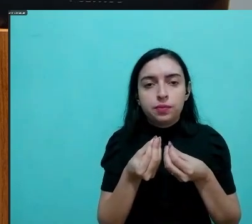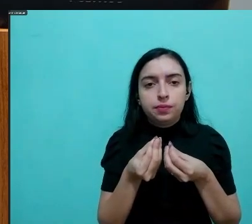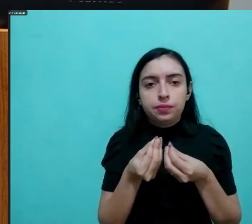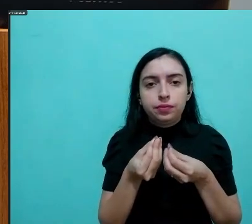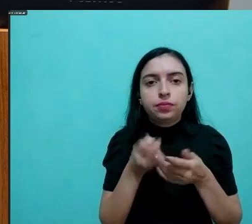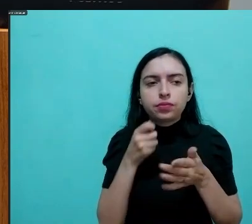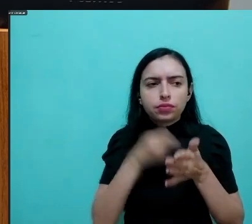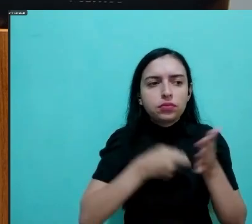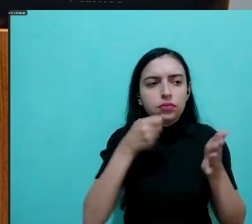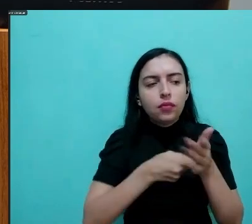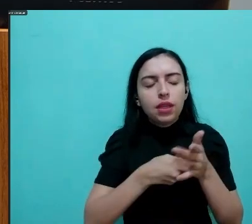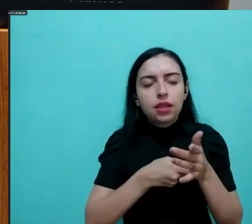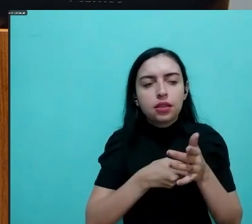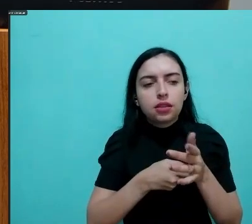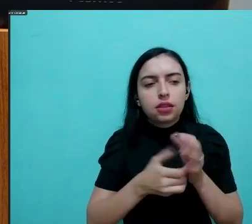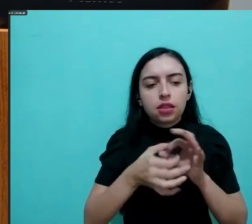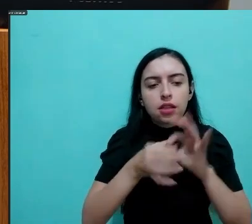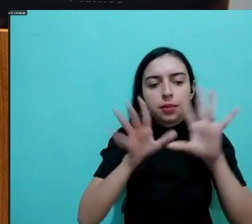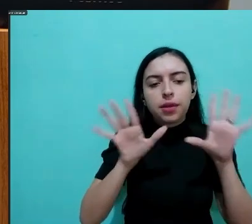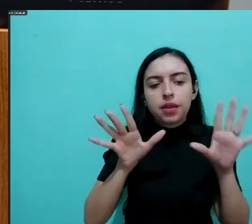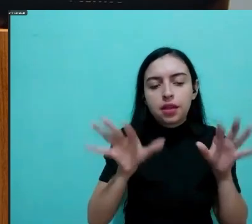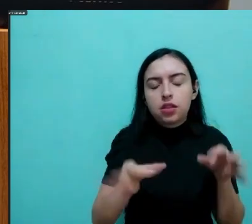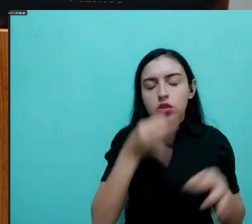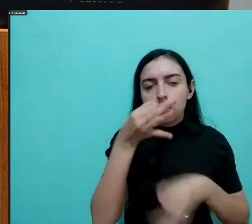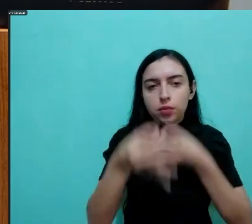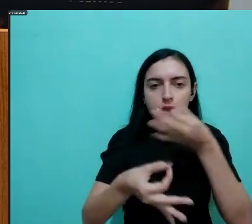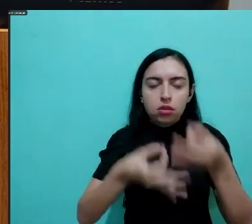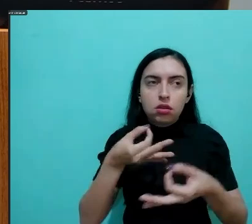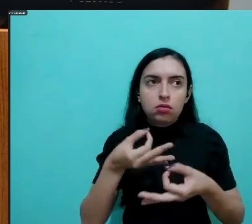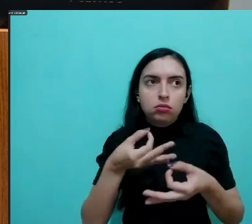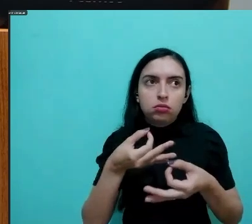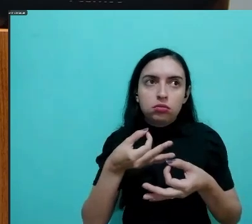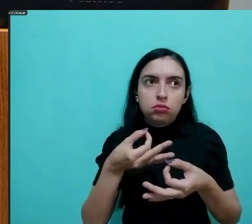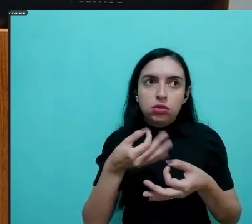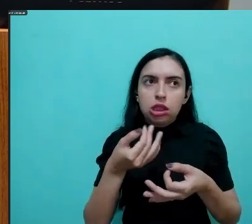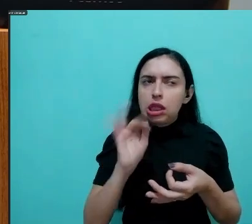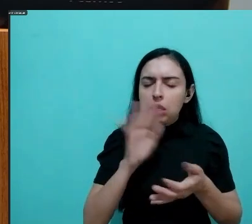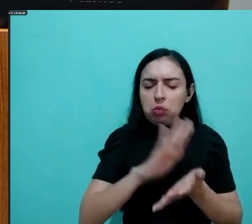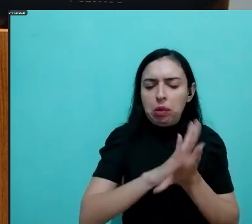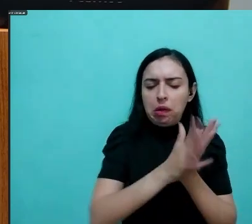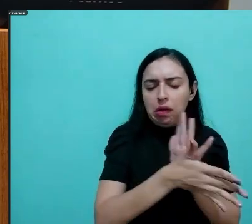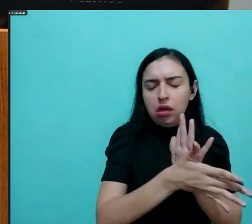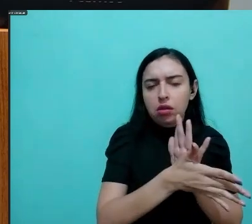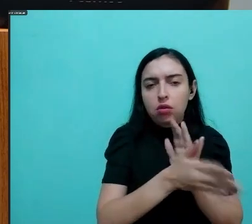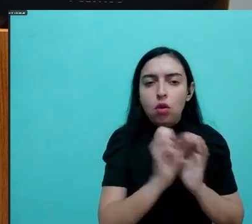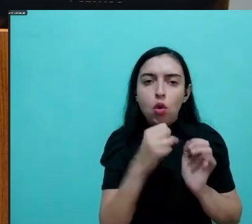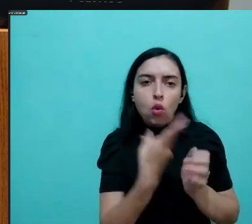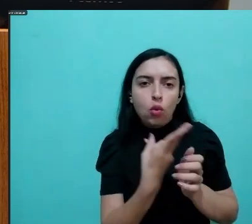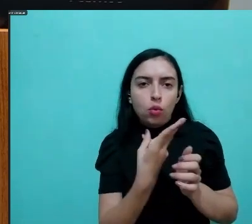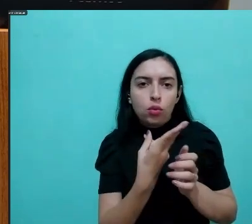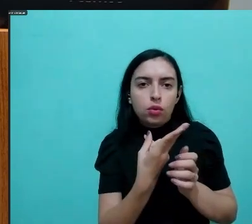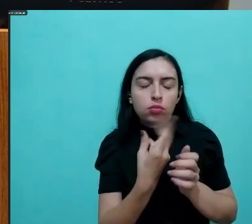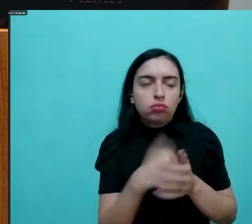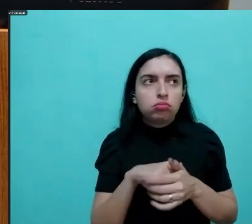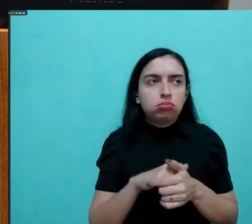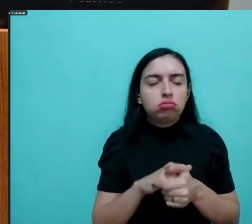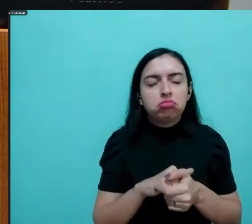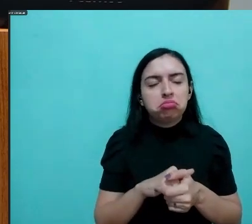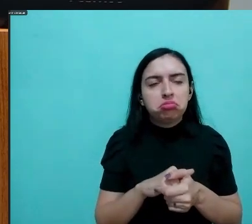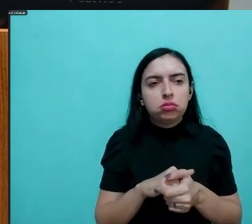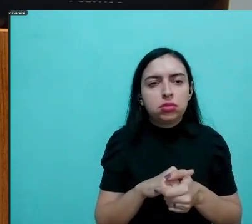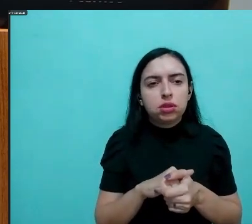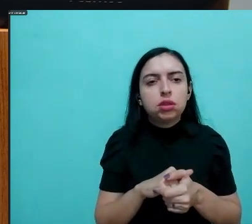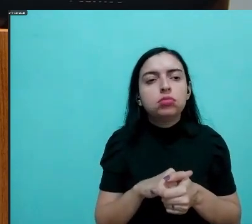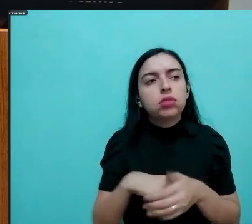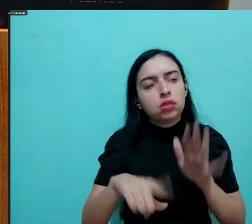enfrentamientos entre la libertad de expresión y la no discriminación o la dignidad humana, son legítimos desde